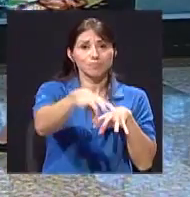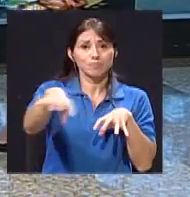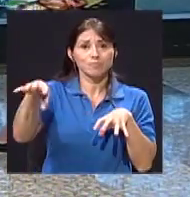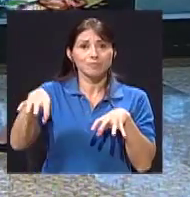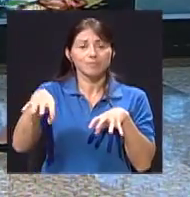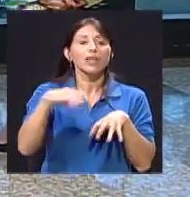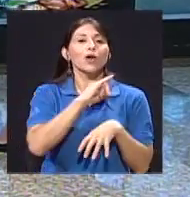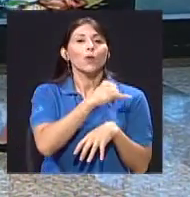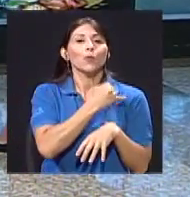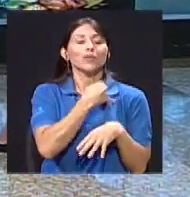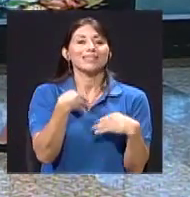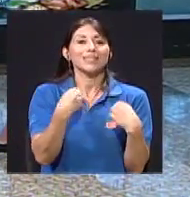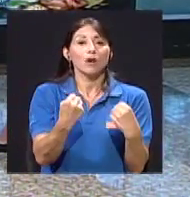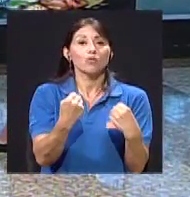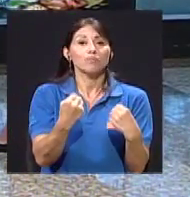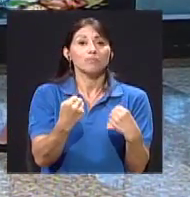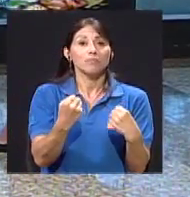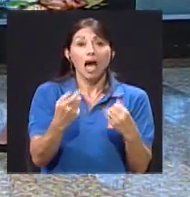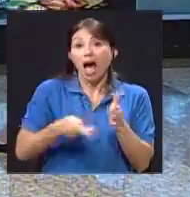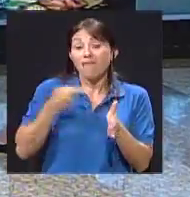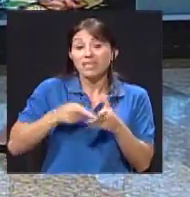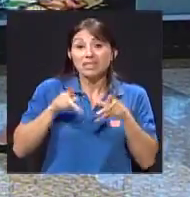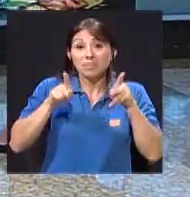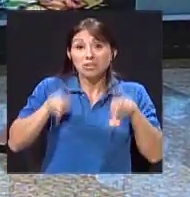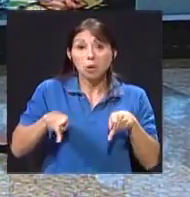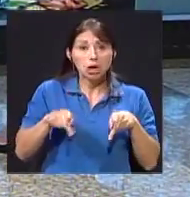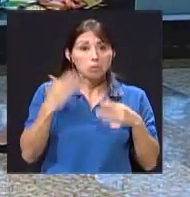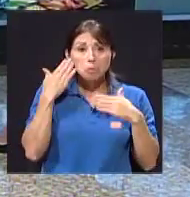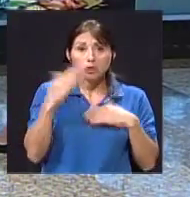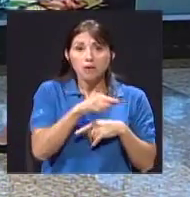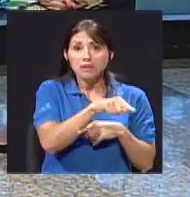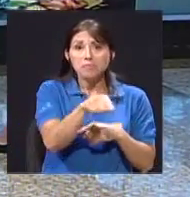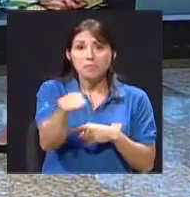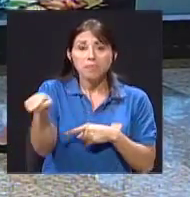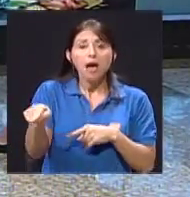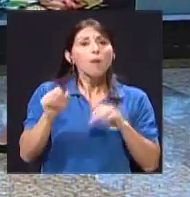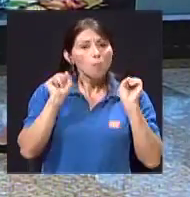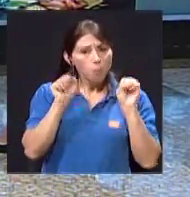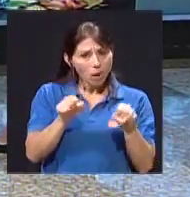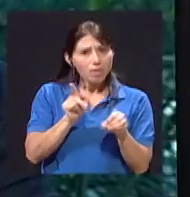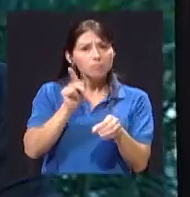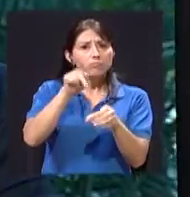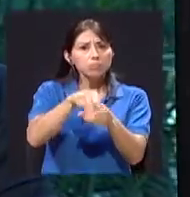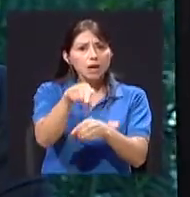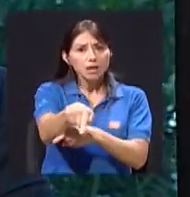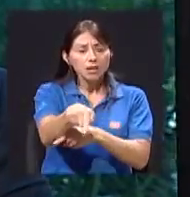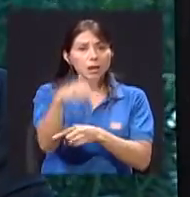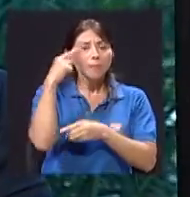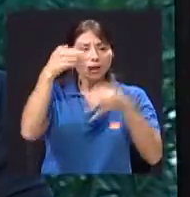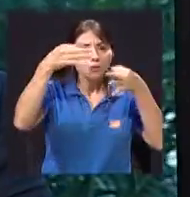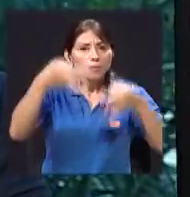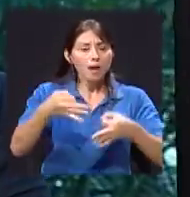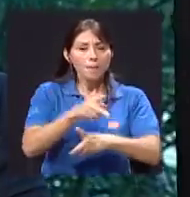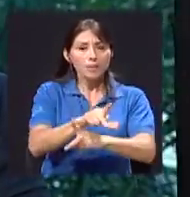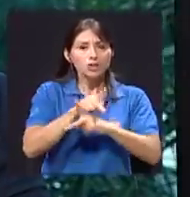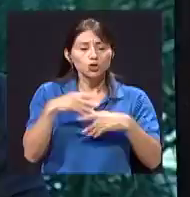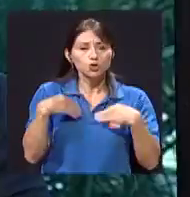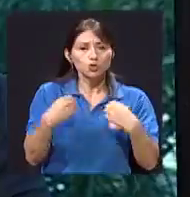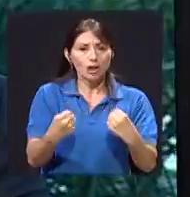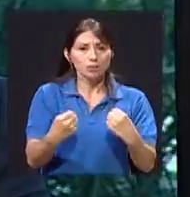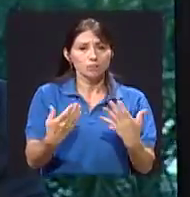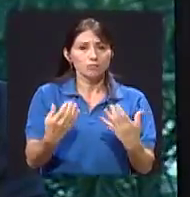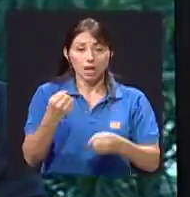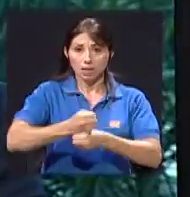clínicas. Existen las juntas de salud. Eso es un espacio que tienen los vecinos que a veces no conocen, claro. uh-huh. para tomar decisiones en materia de